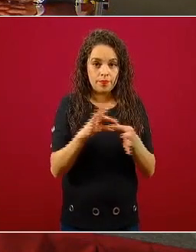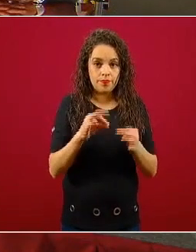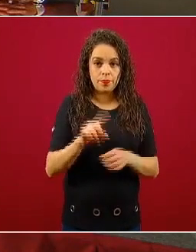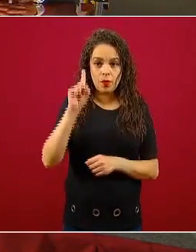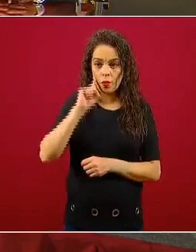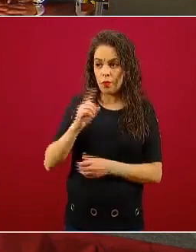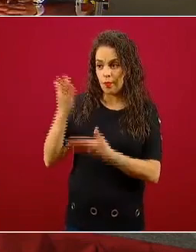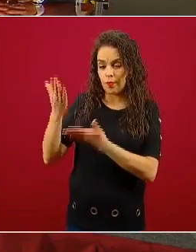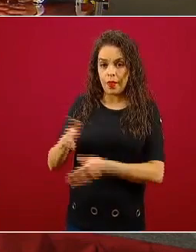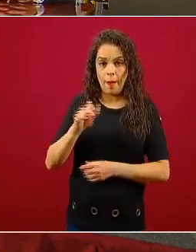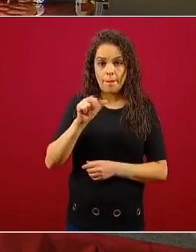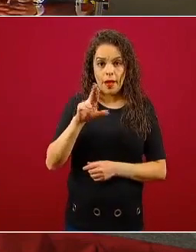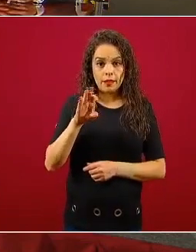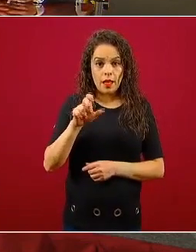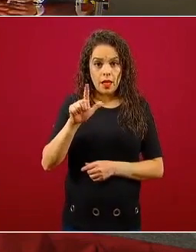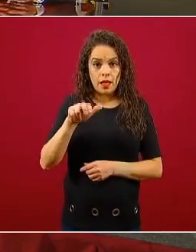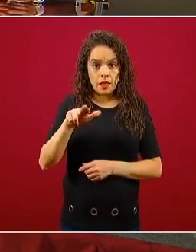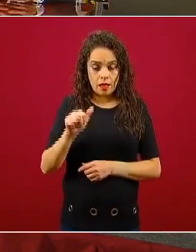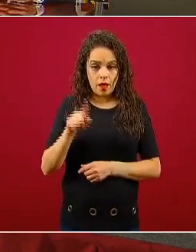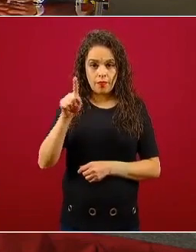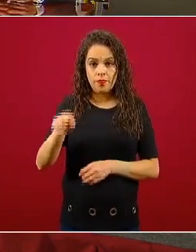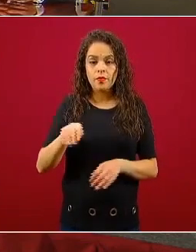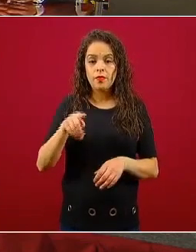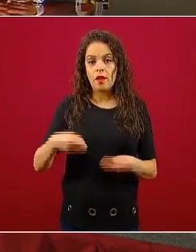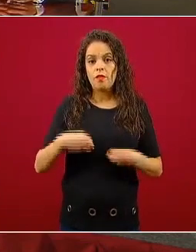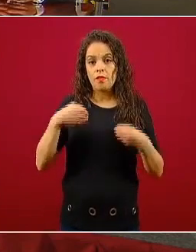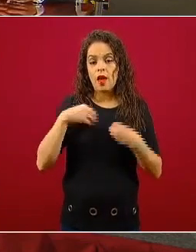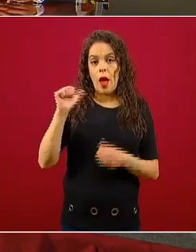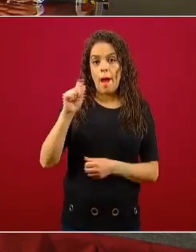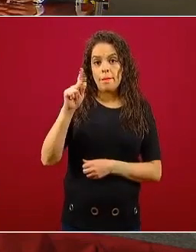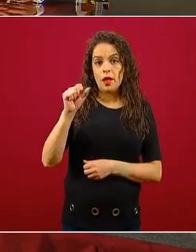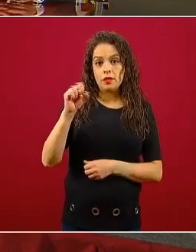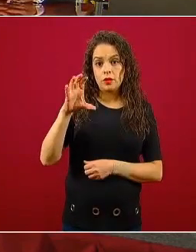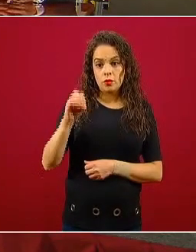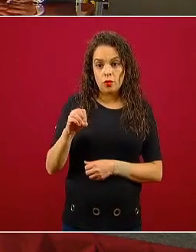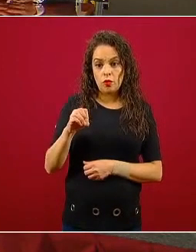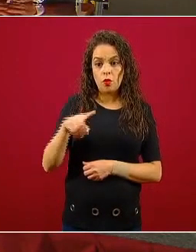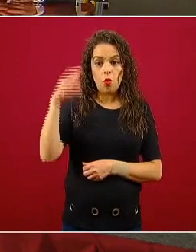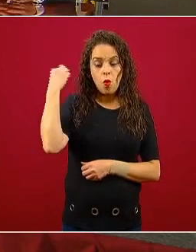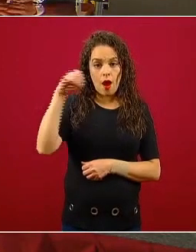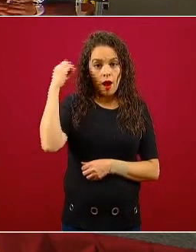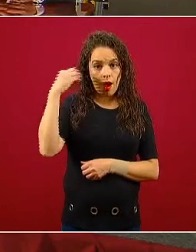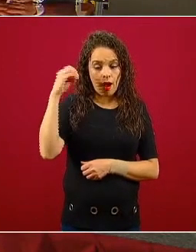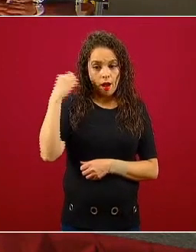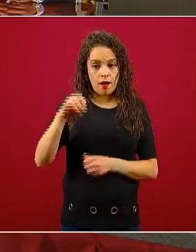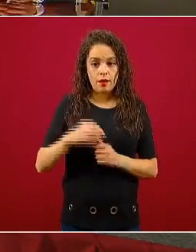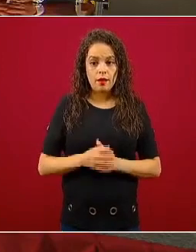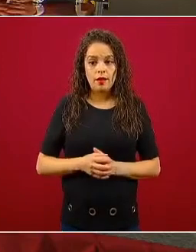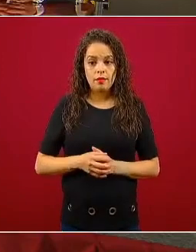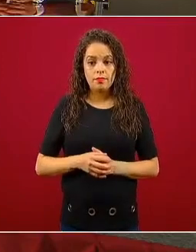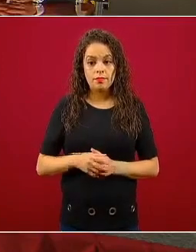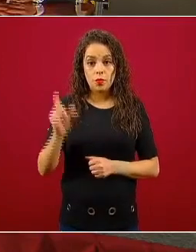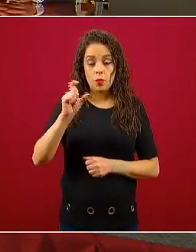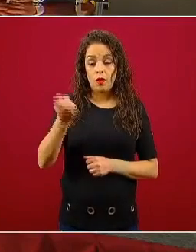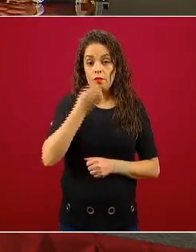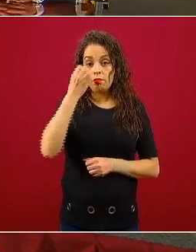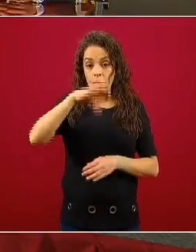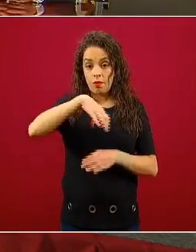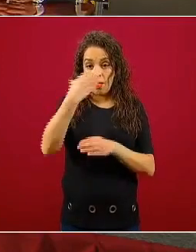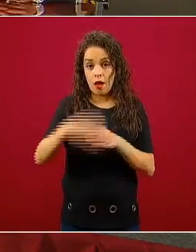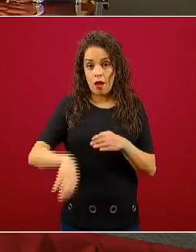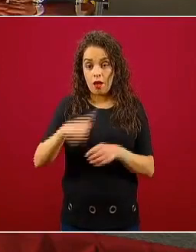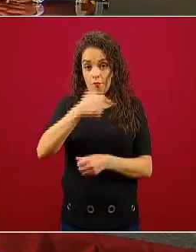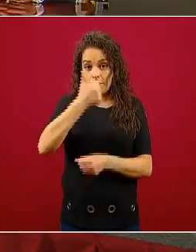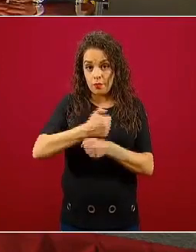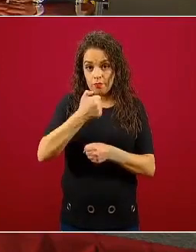Bautista es originaria de Tierra Colorada, Apasco, Nochistlán, Oaxaca, y al terminar la primaria, ella se vio